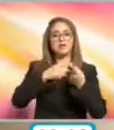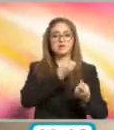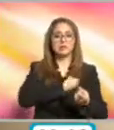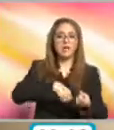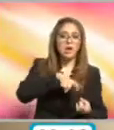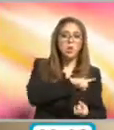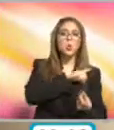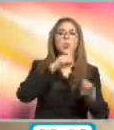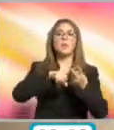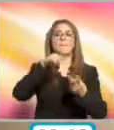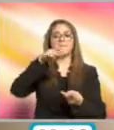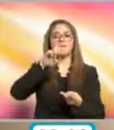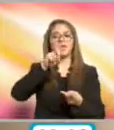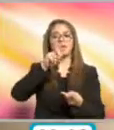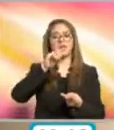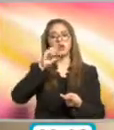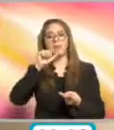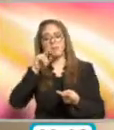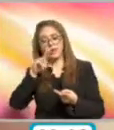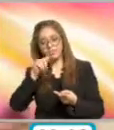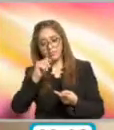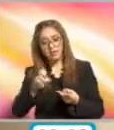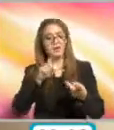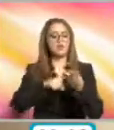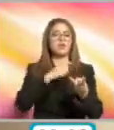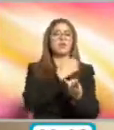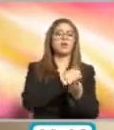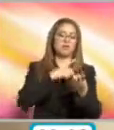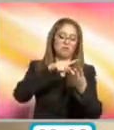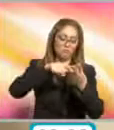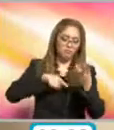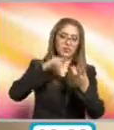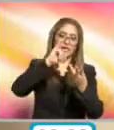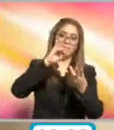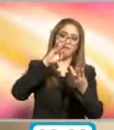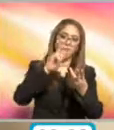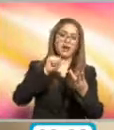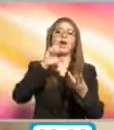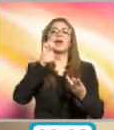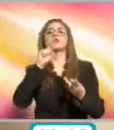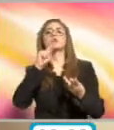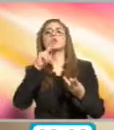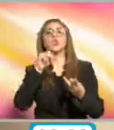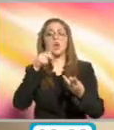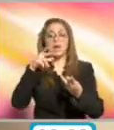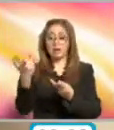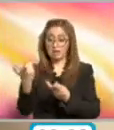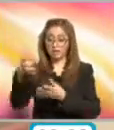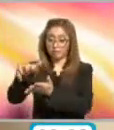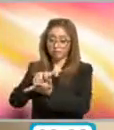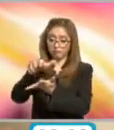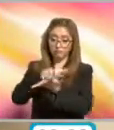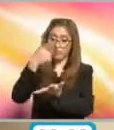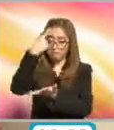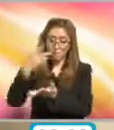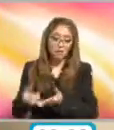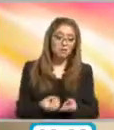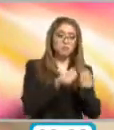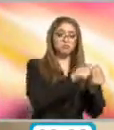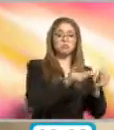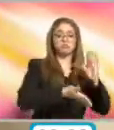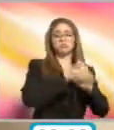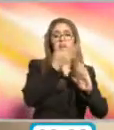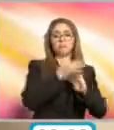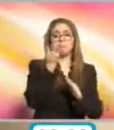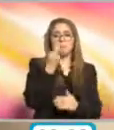de educación, de infraestructura, y bueno, todos estos recortes, mucho de este dinero se destinaría a construir este muro, lo cual principalmente pues, afecta